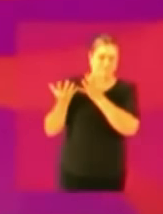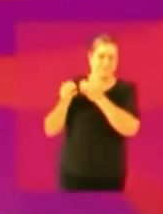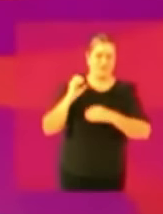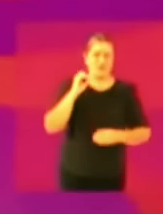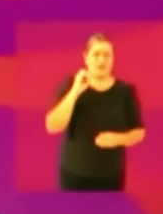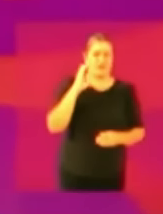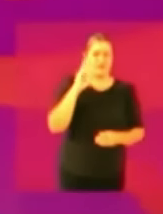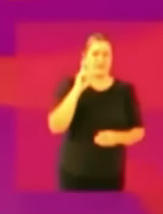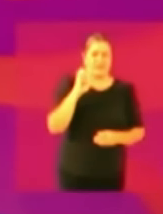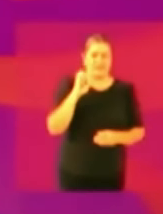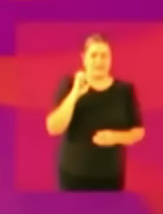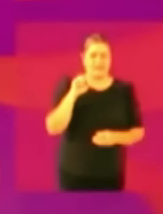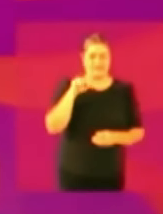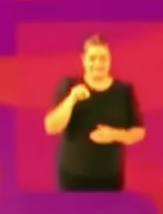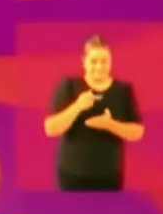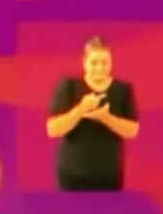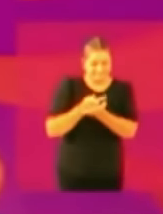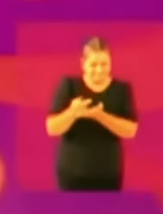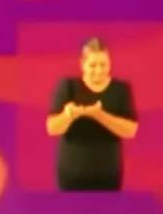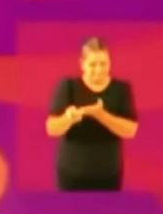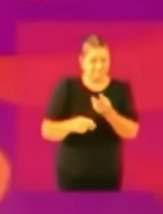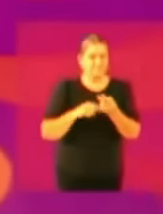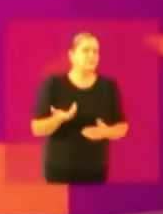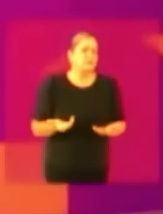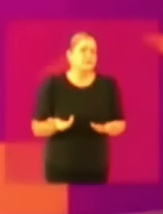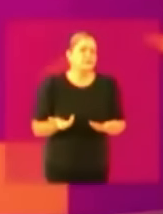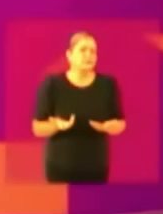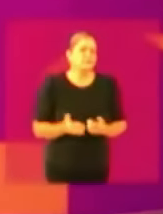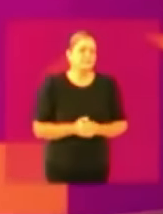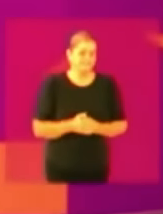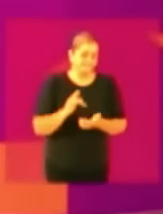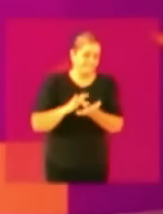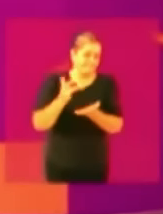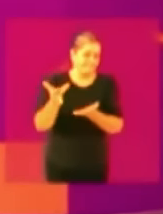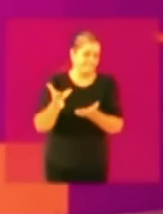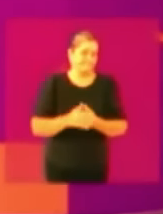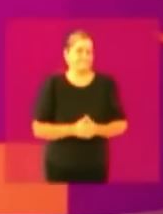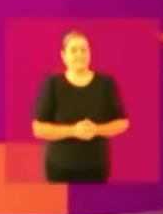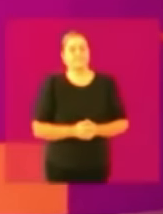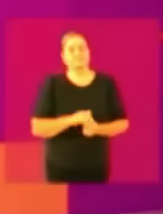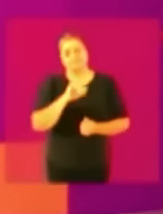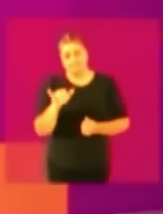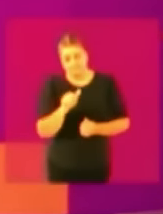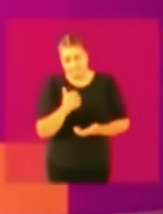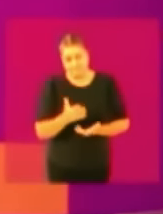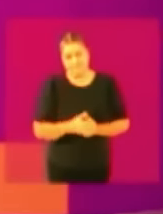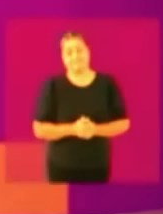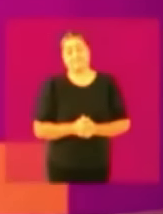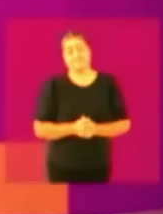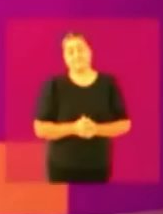ventaja. Claro. Maynes claro. Gana porque ya lo conocimos. O sea, que la intención de voto siga igual en 3-4 puntos, pero ya lo conocimos. La gran